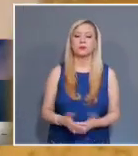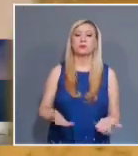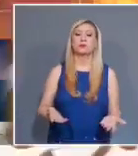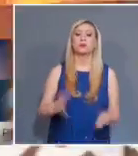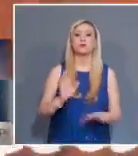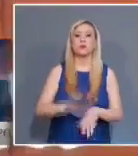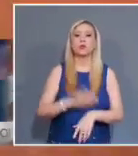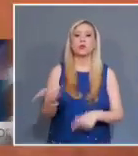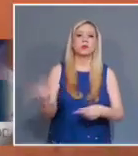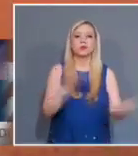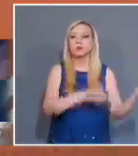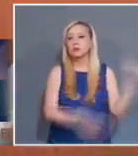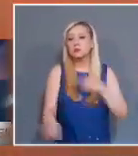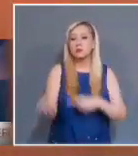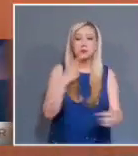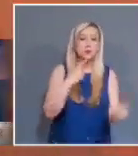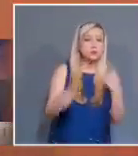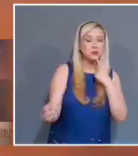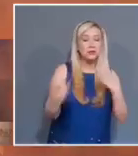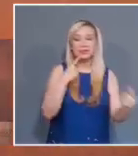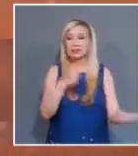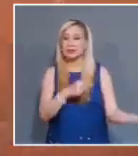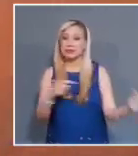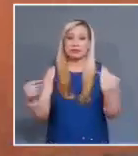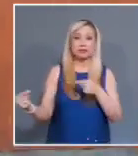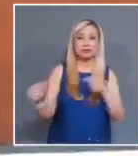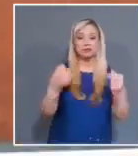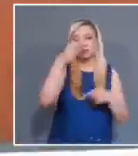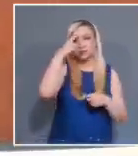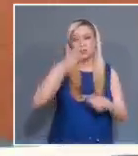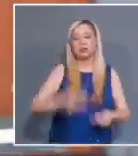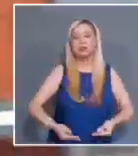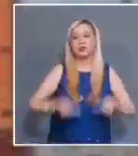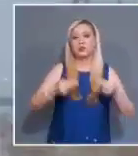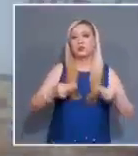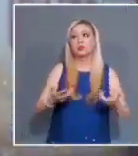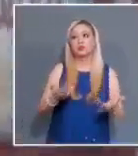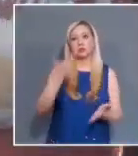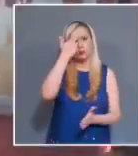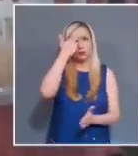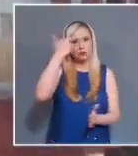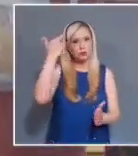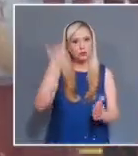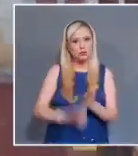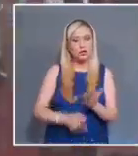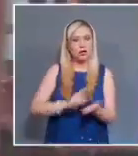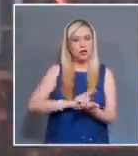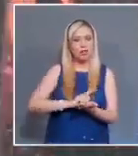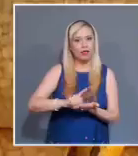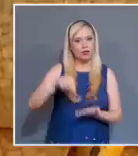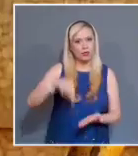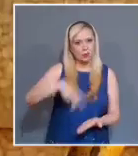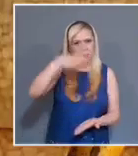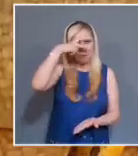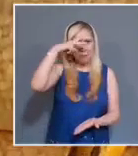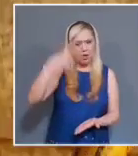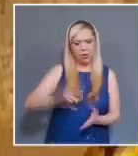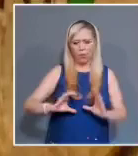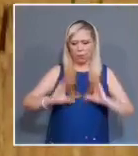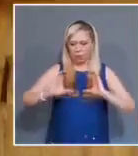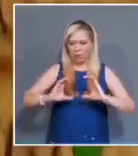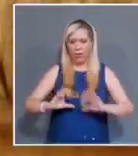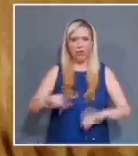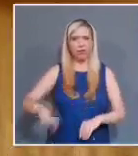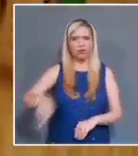de controversias en el marco del TEMEC representa una violación al derecho soberano de México a preservar su seguridad alimentaria,